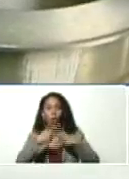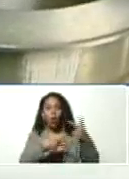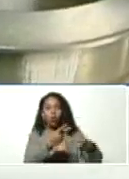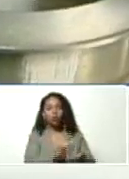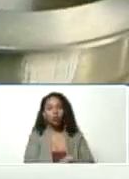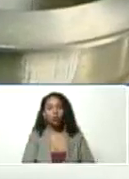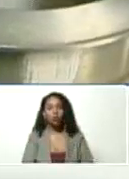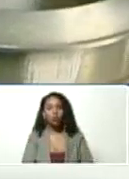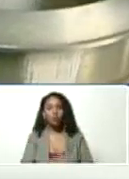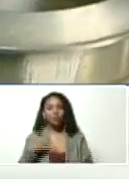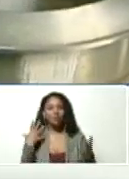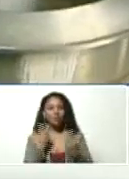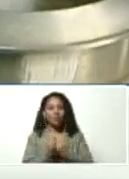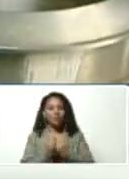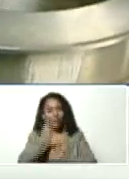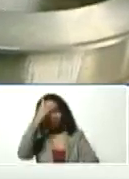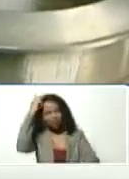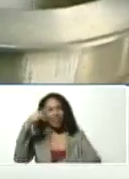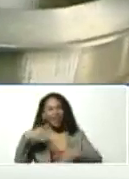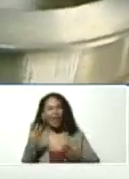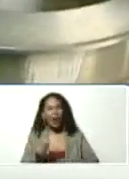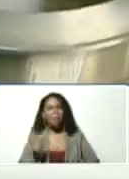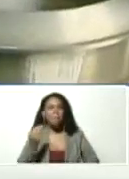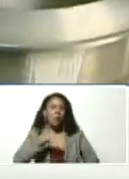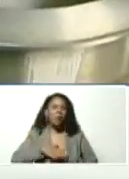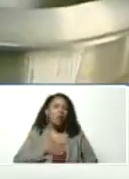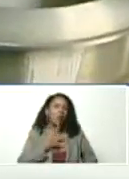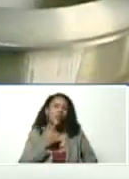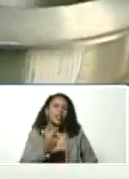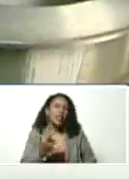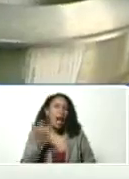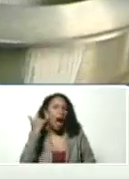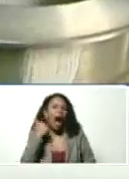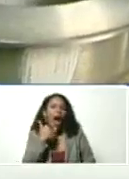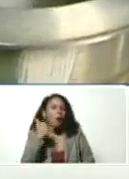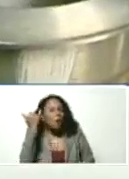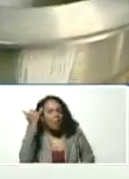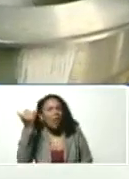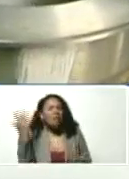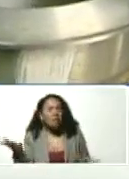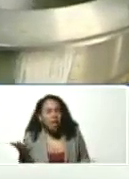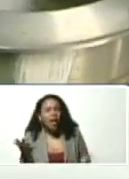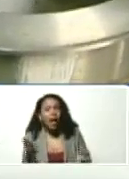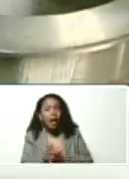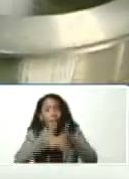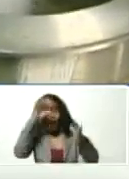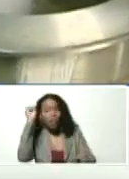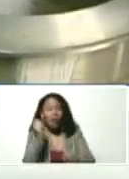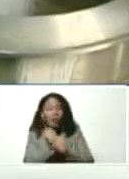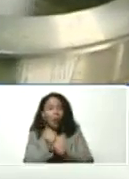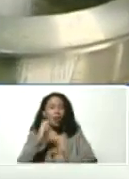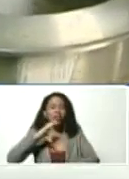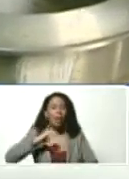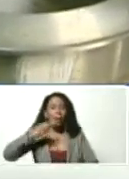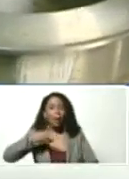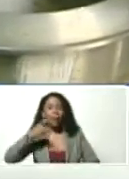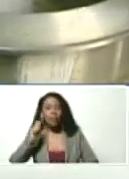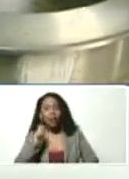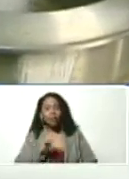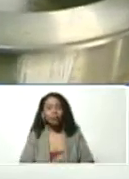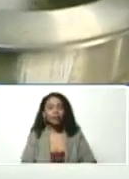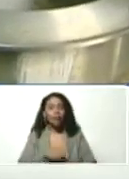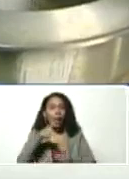Ah, compañero Taret, ¿qué más pudiéramos nosotros aportar del gran papel de los CPT de